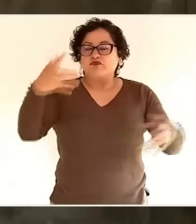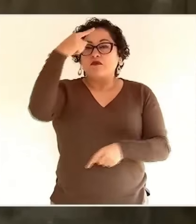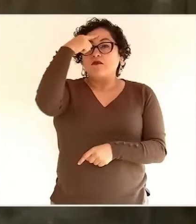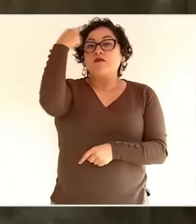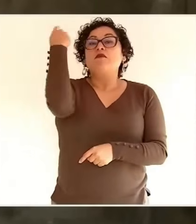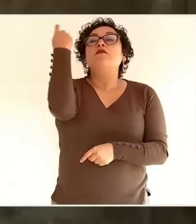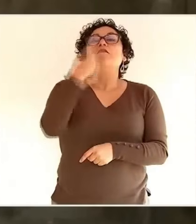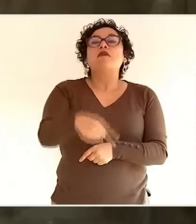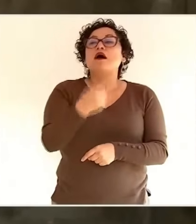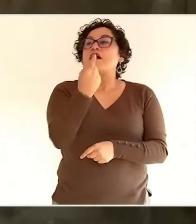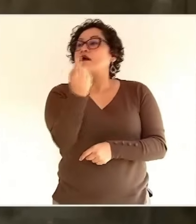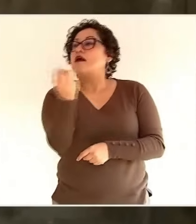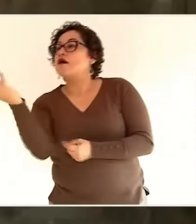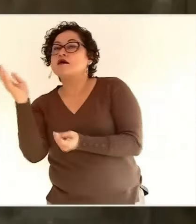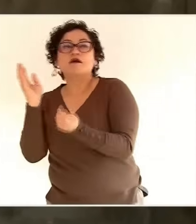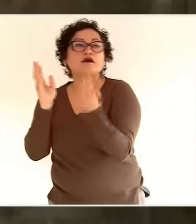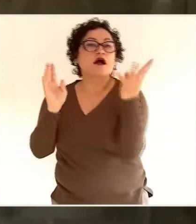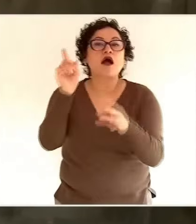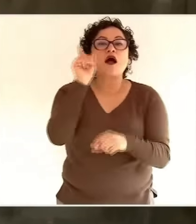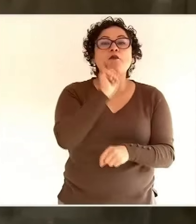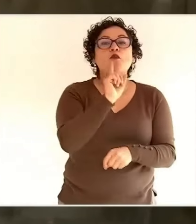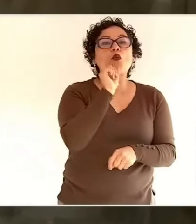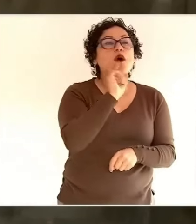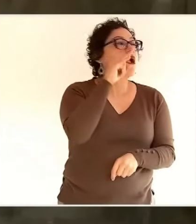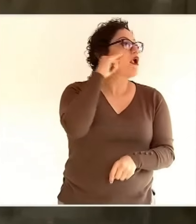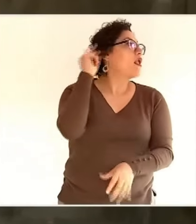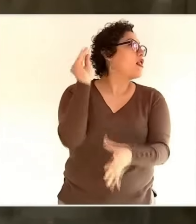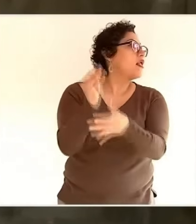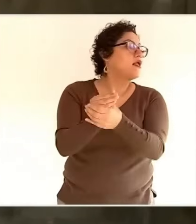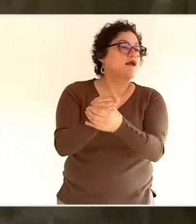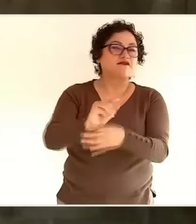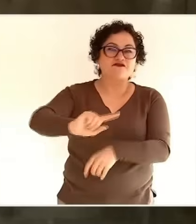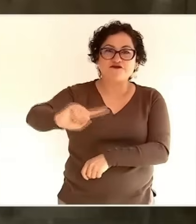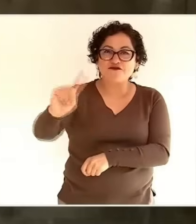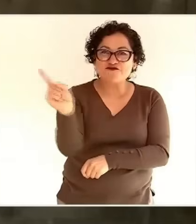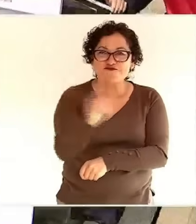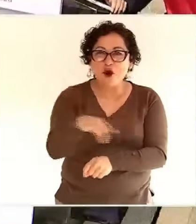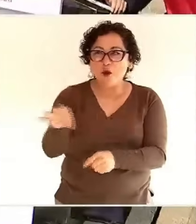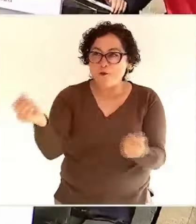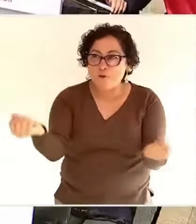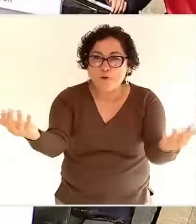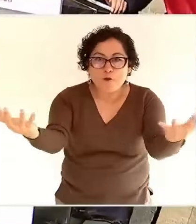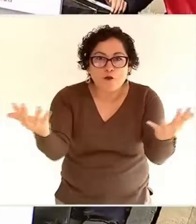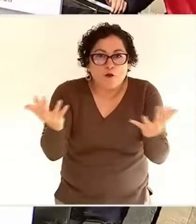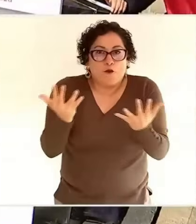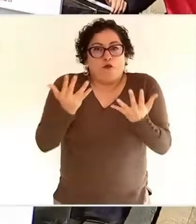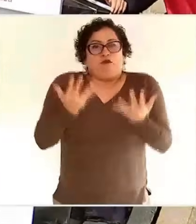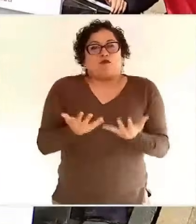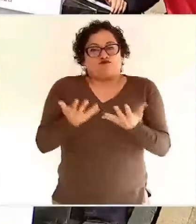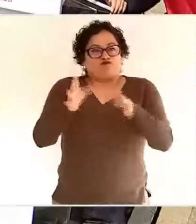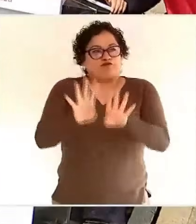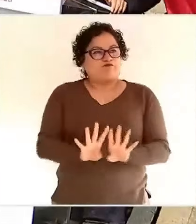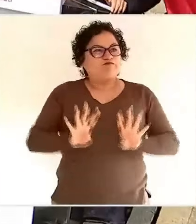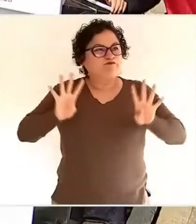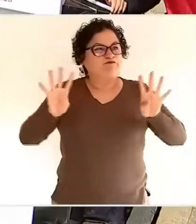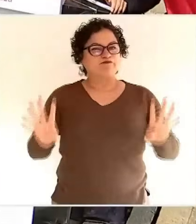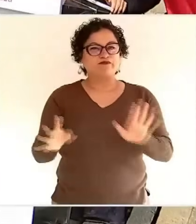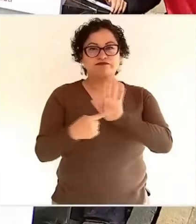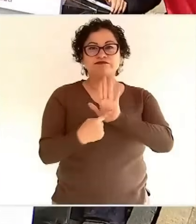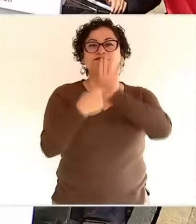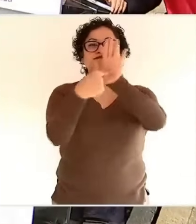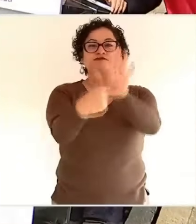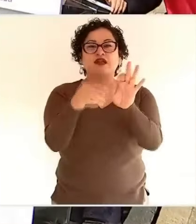mujeres dejen de ser invisibilizadas y ocupen el lugar que siempre les